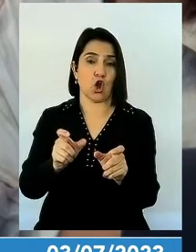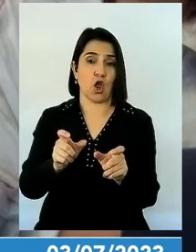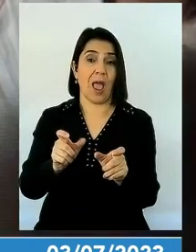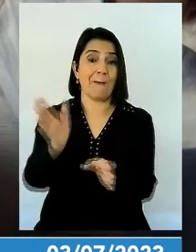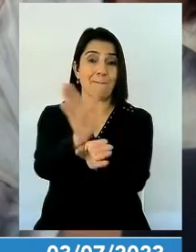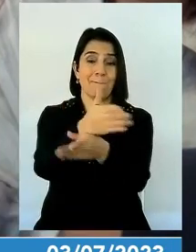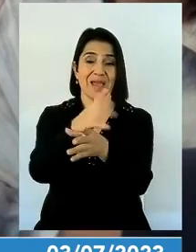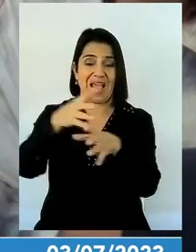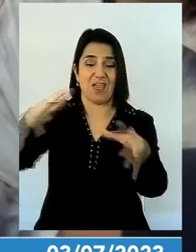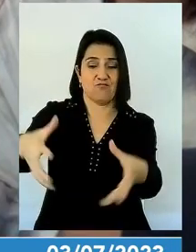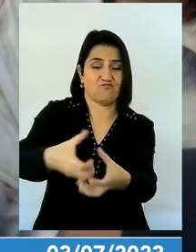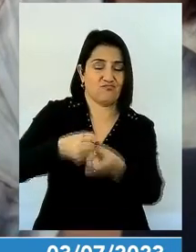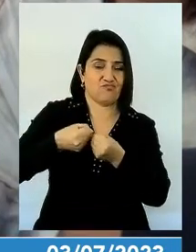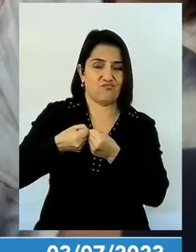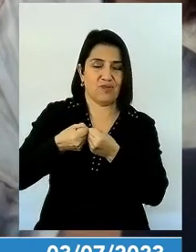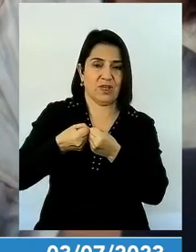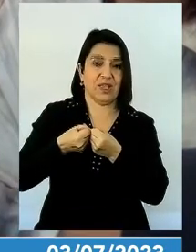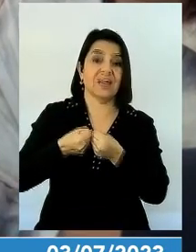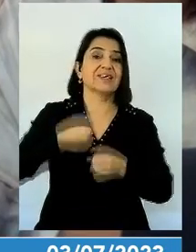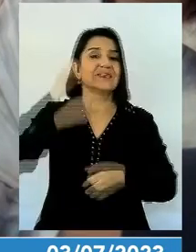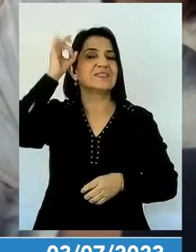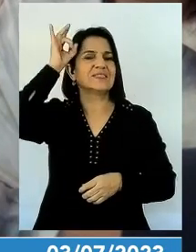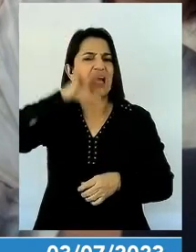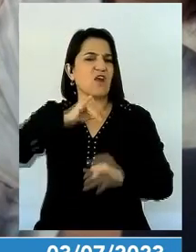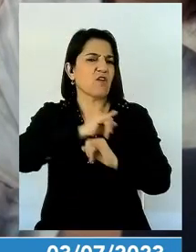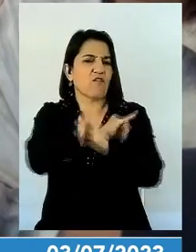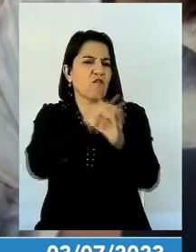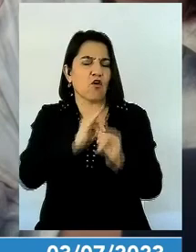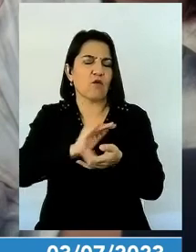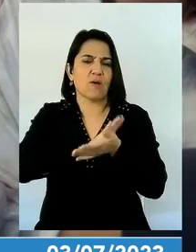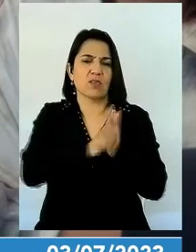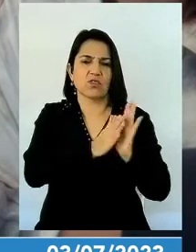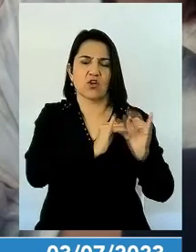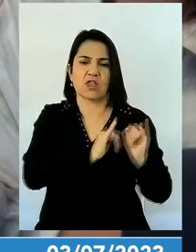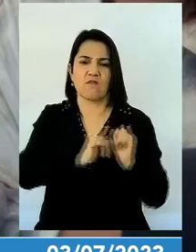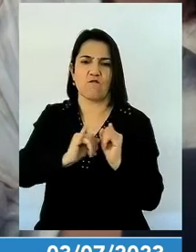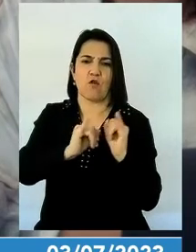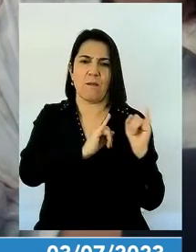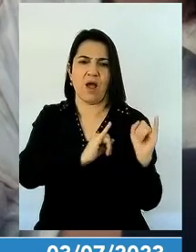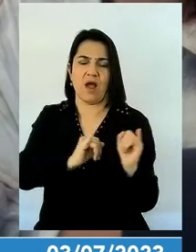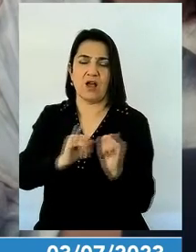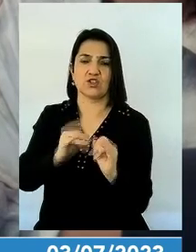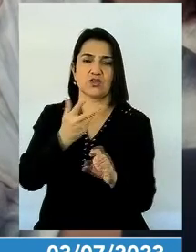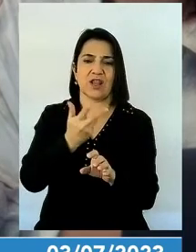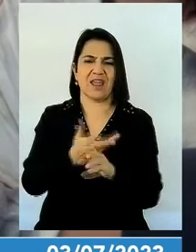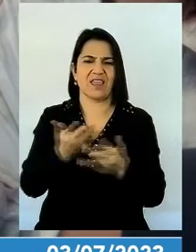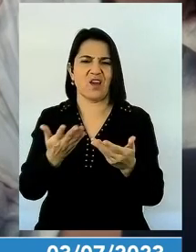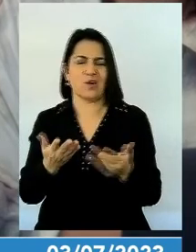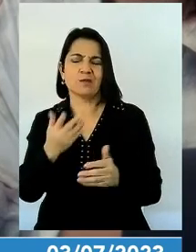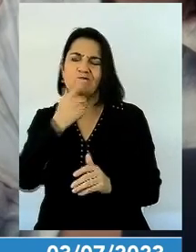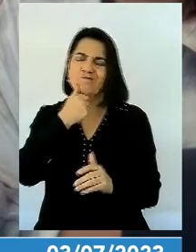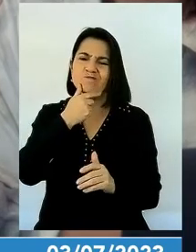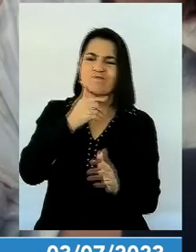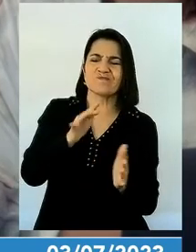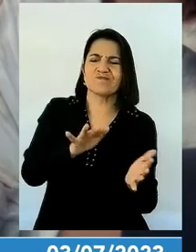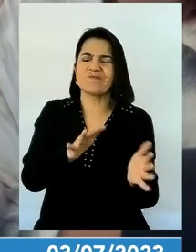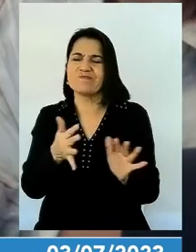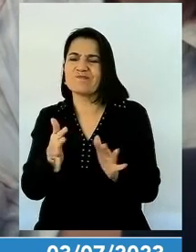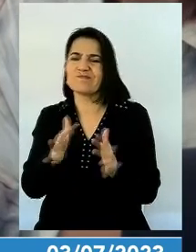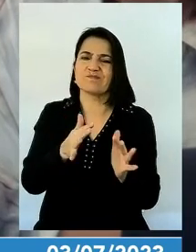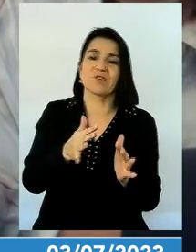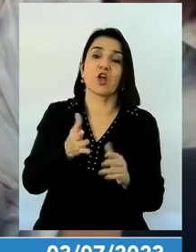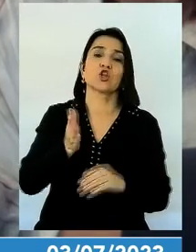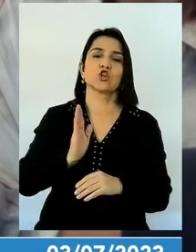metodologías y toda la información que se está generando hoy en día es ambigua y todavía se siguen haciendo métodos clásicos